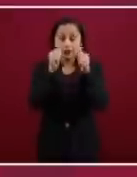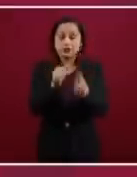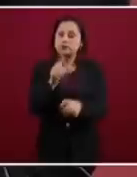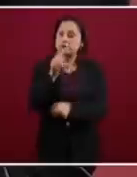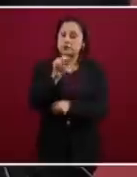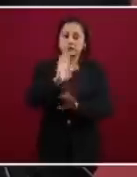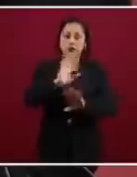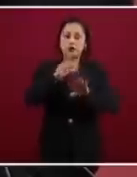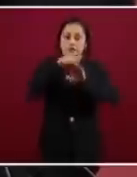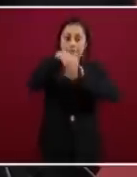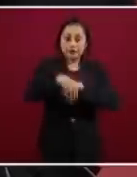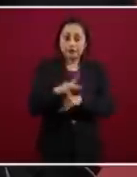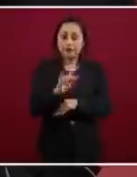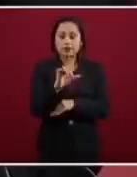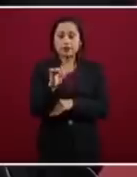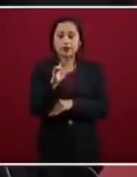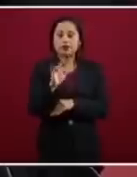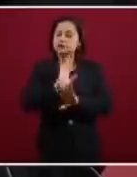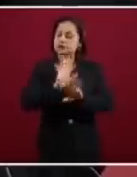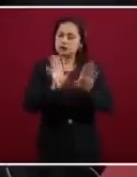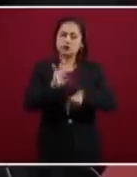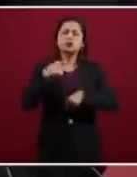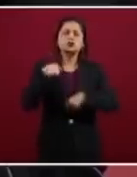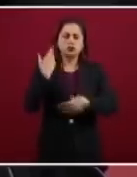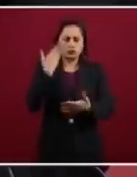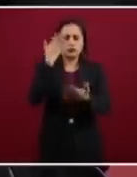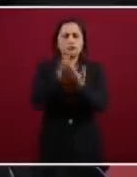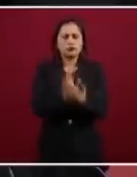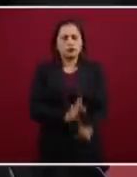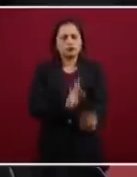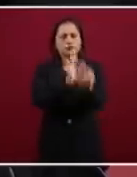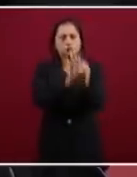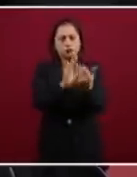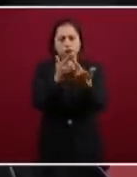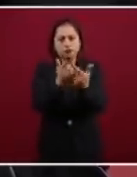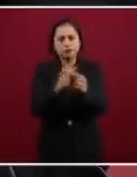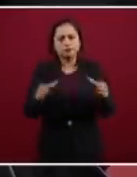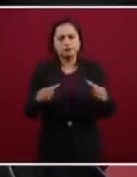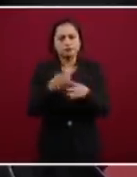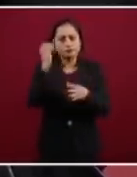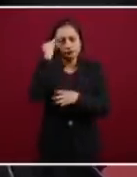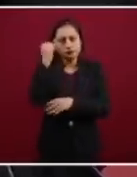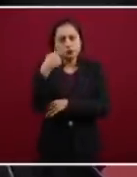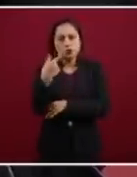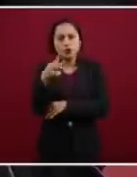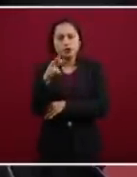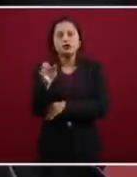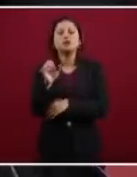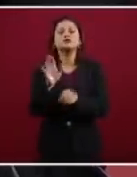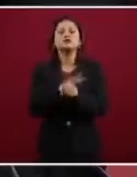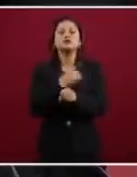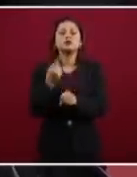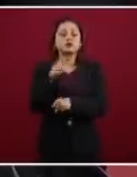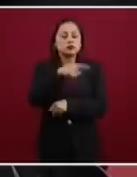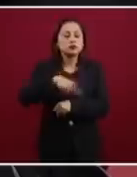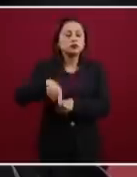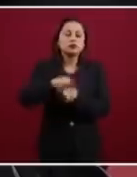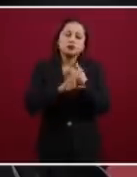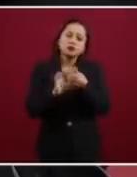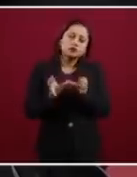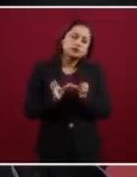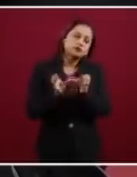empresa pilares voy a hablar con los colegios porque están abandonados porque están